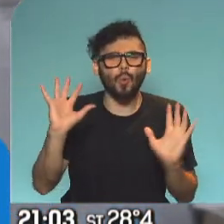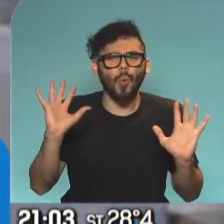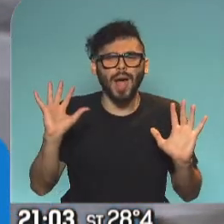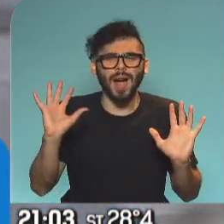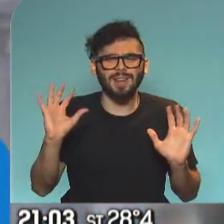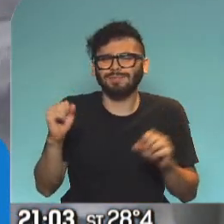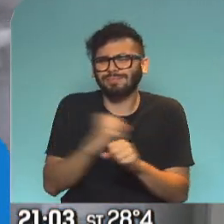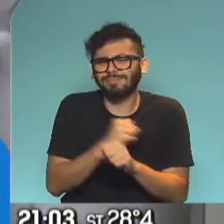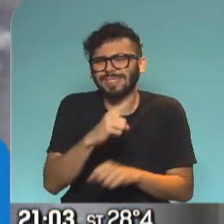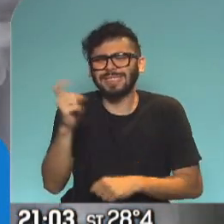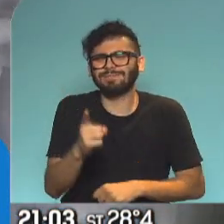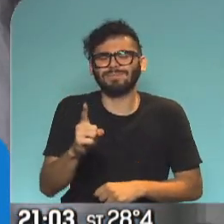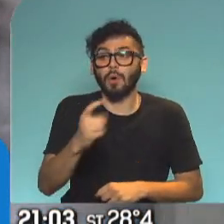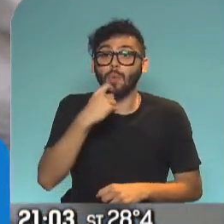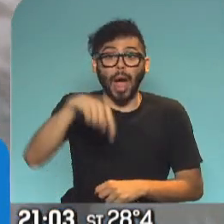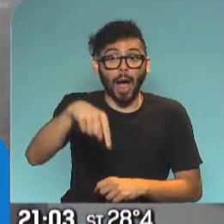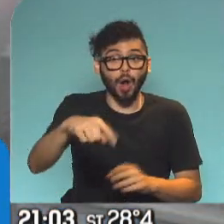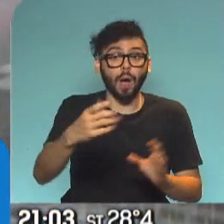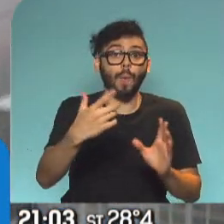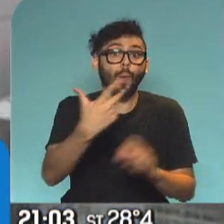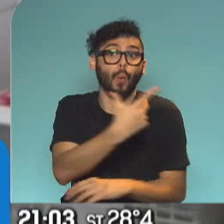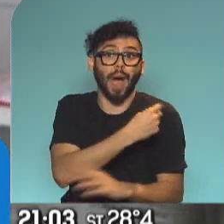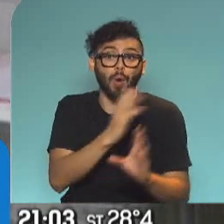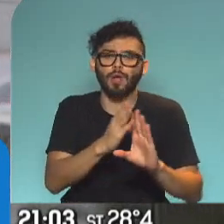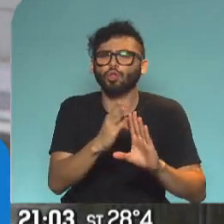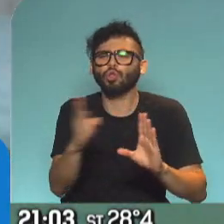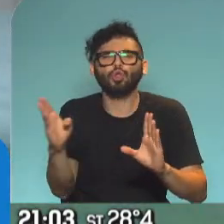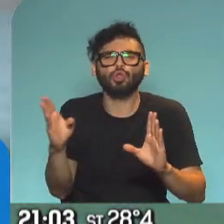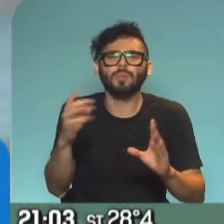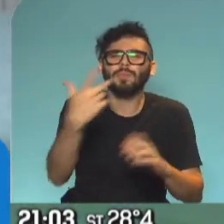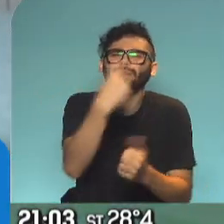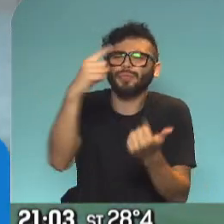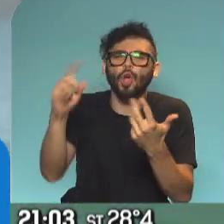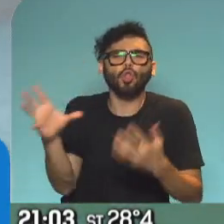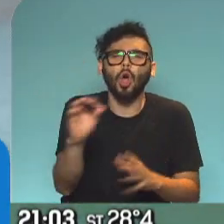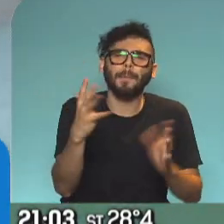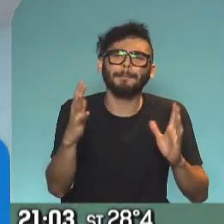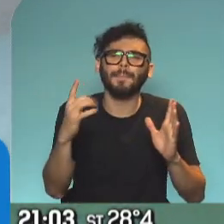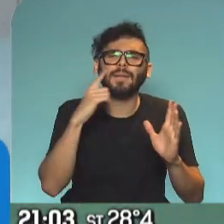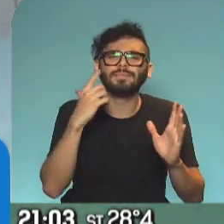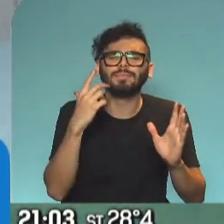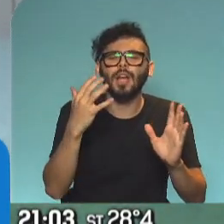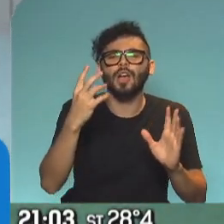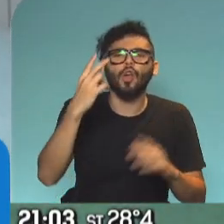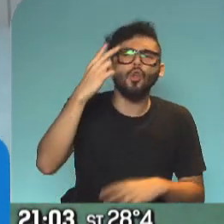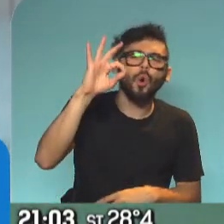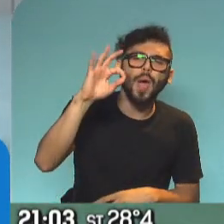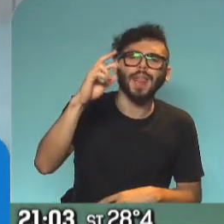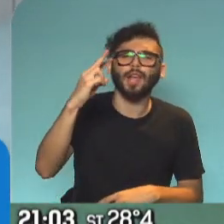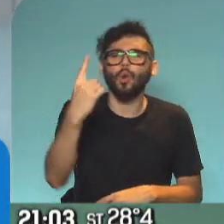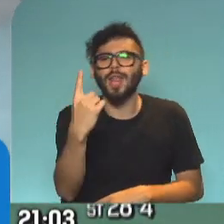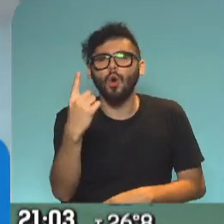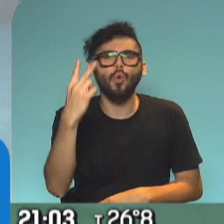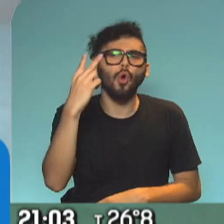donde se hizo la fase 3, tienen entre 90, 91, 92, hasta 94.5% ha